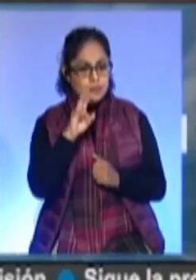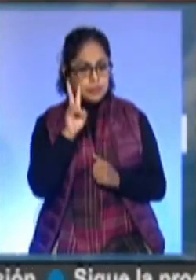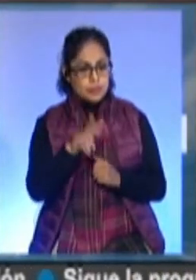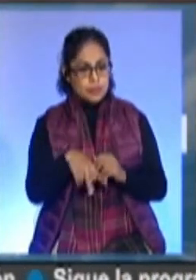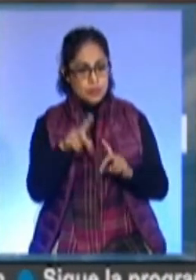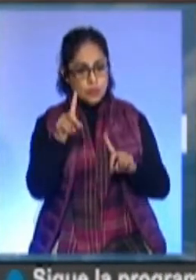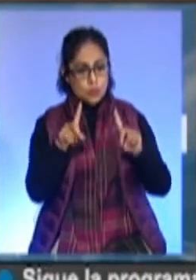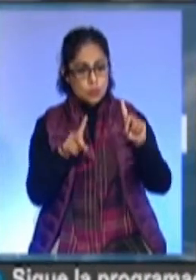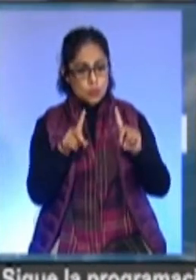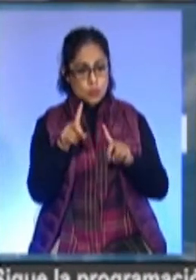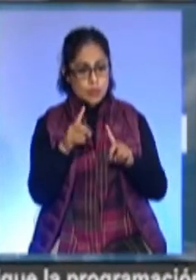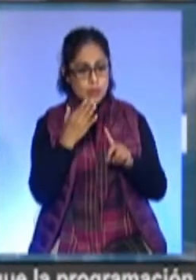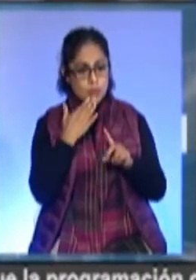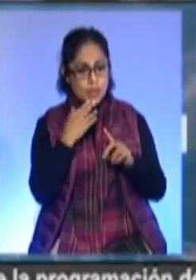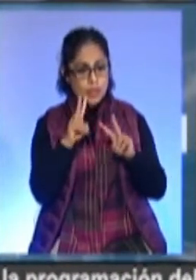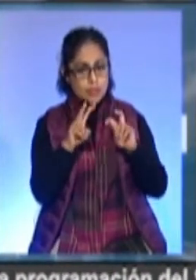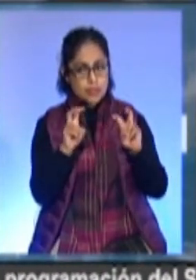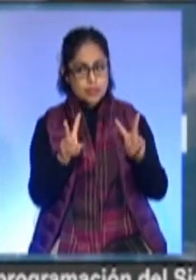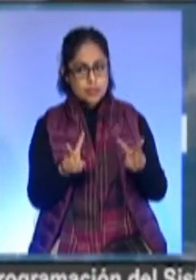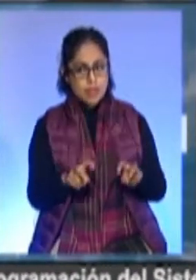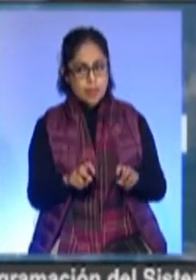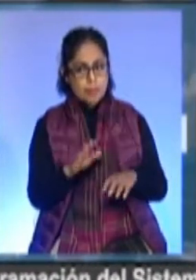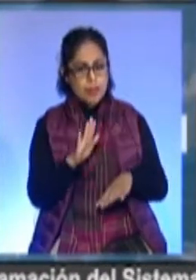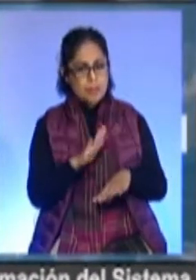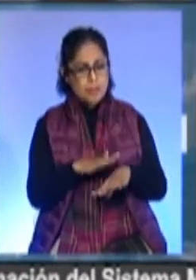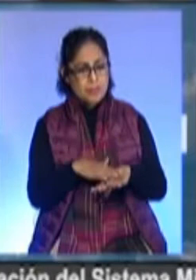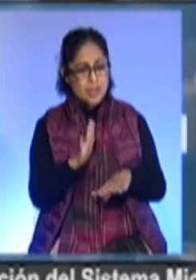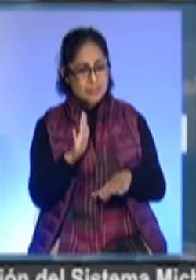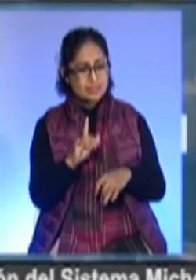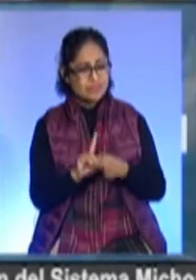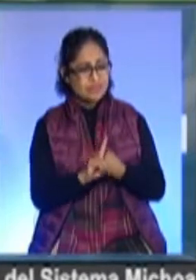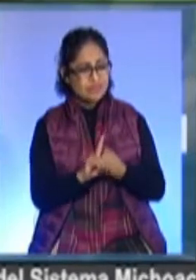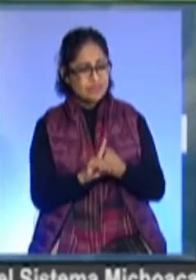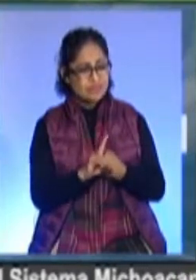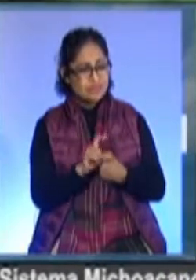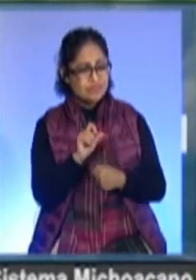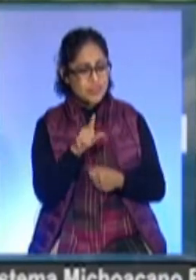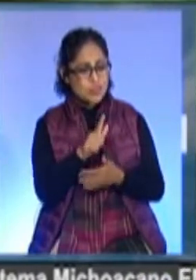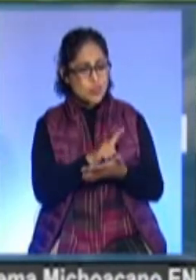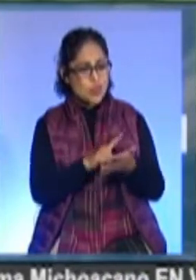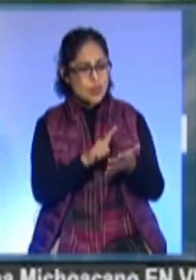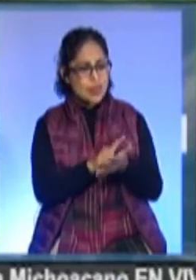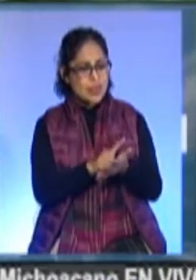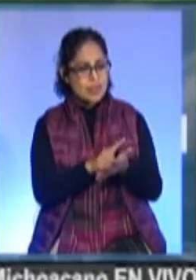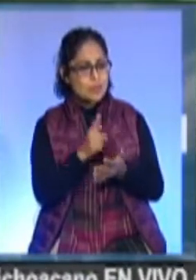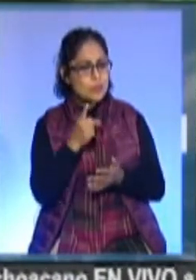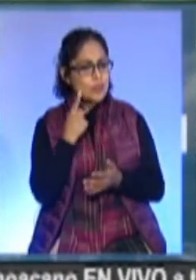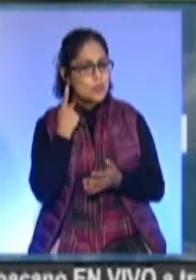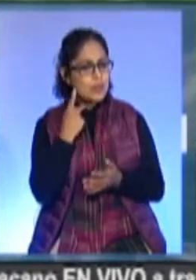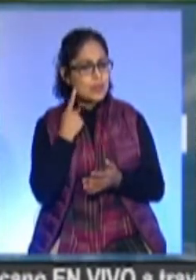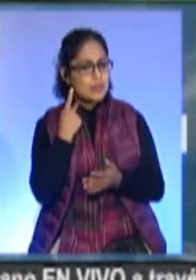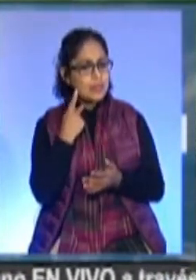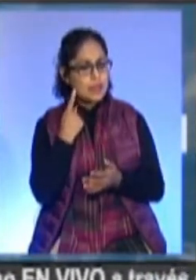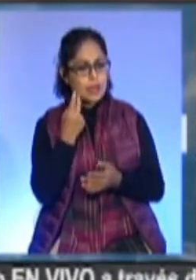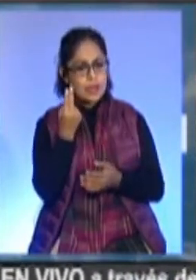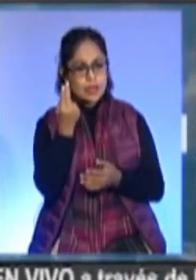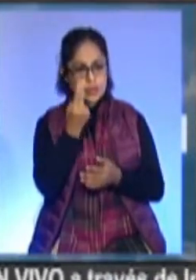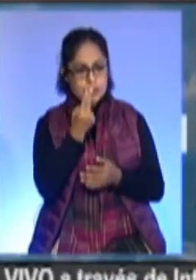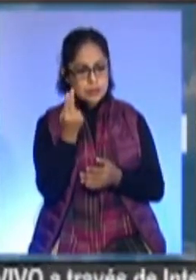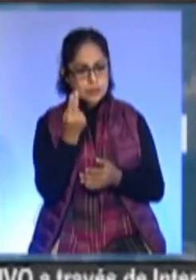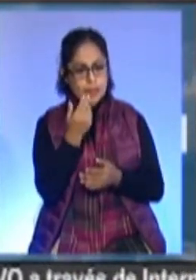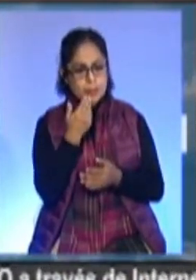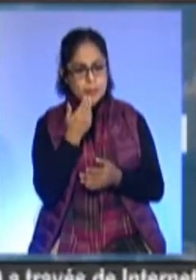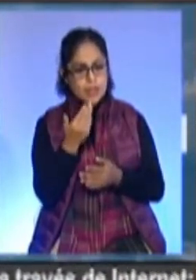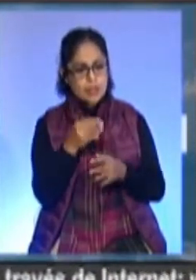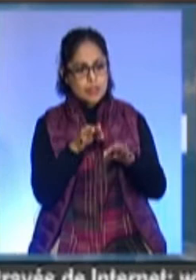los temas más complejos que tiene esta política pública migratoria, pues es ponerla a funcionar, es decir,